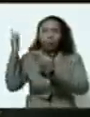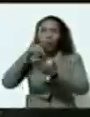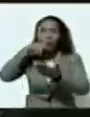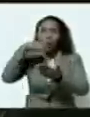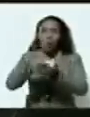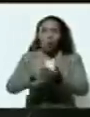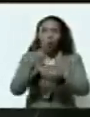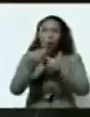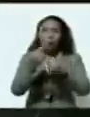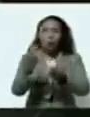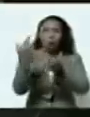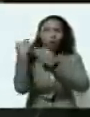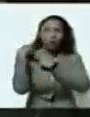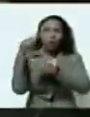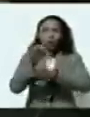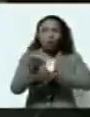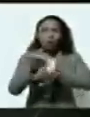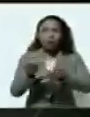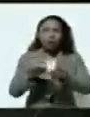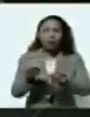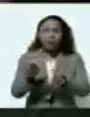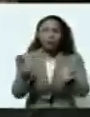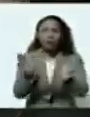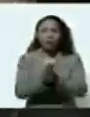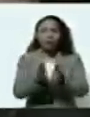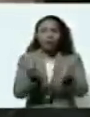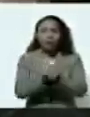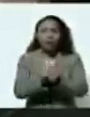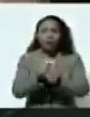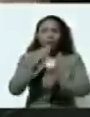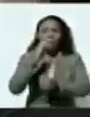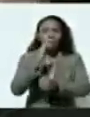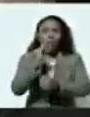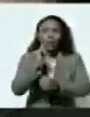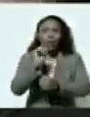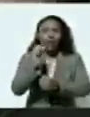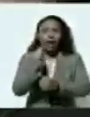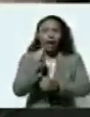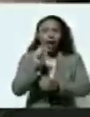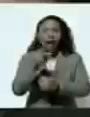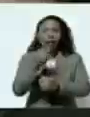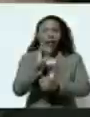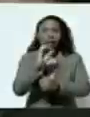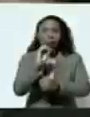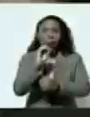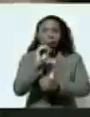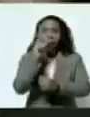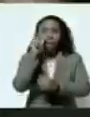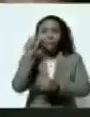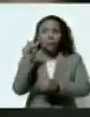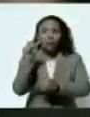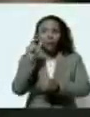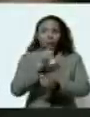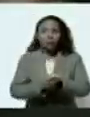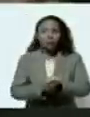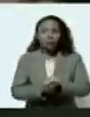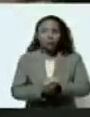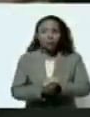como responsable municipal de Anaco de Biayo Garófalo, Biayo Benito Garófalo